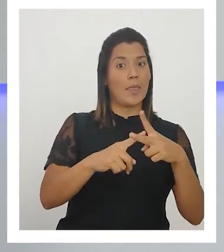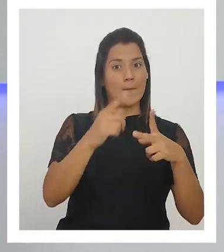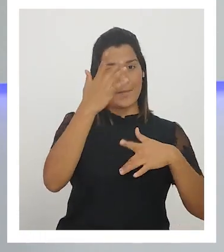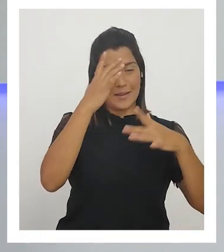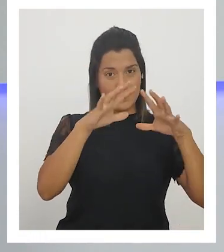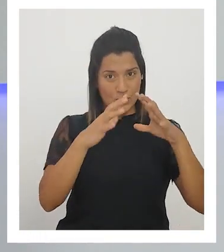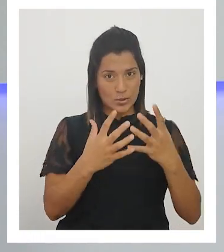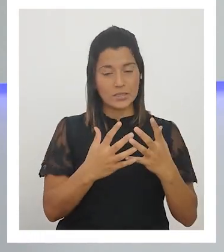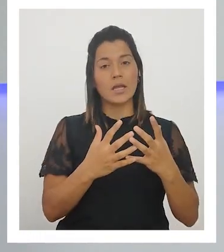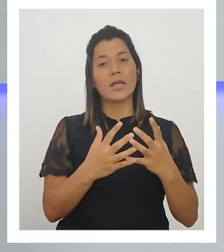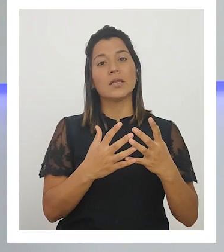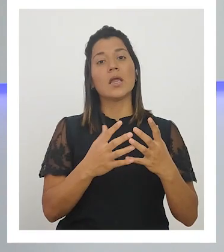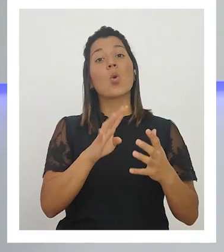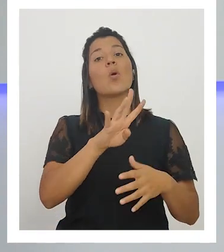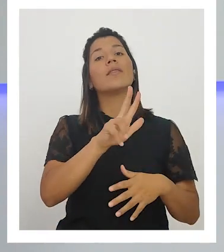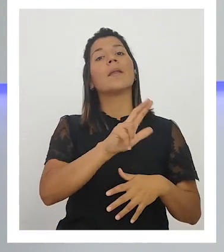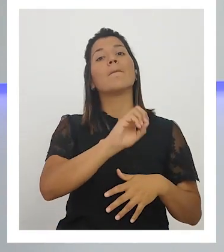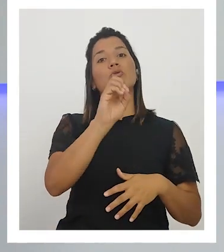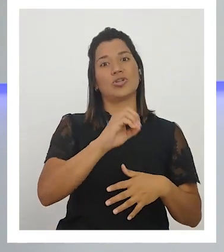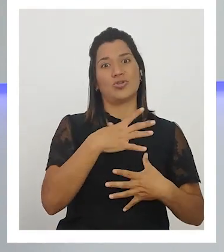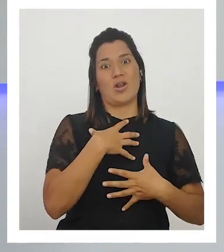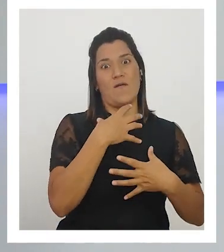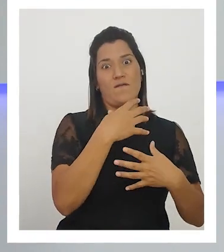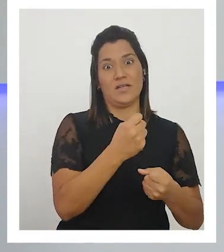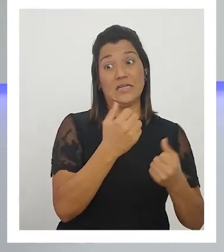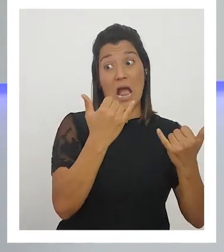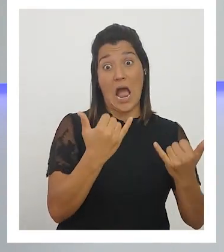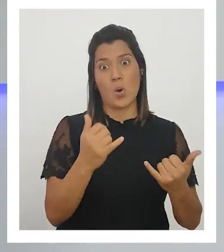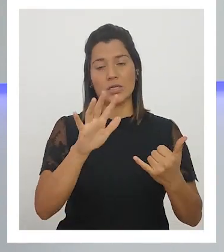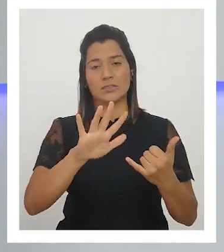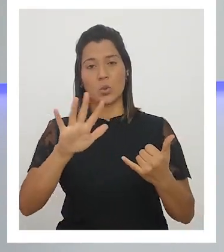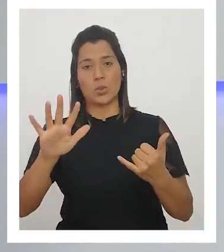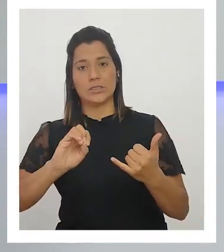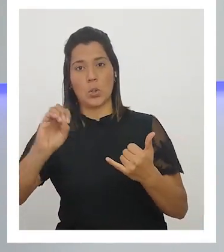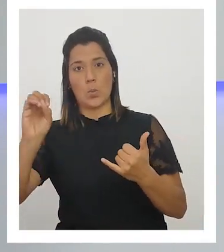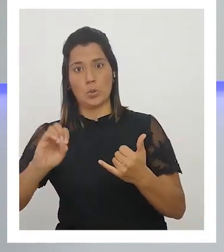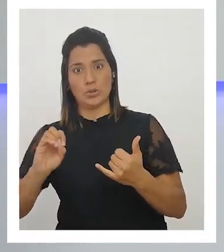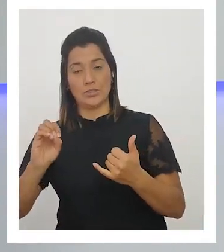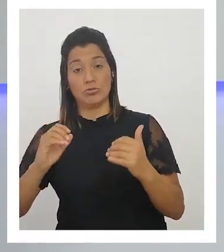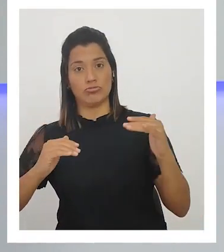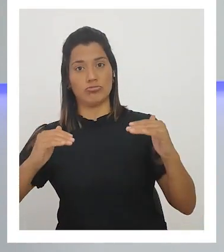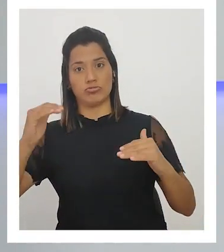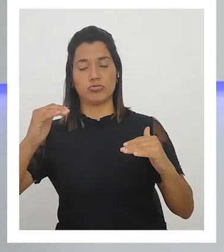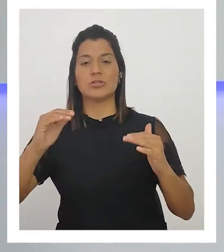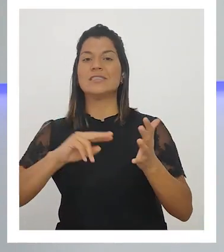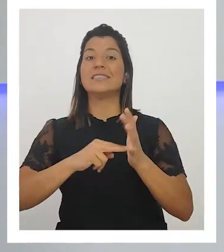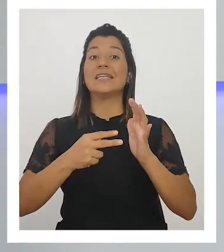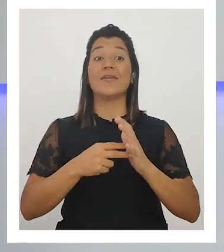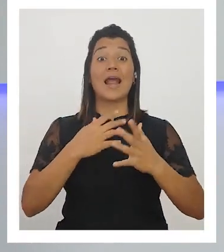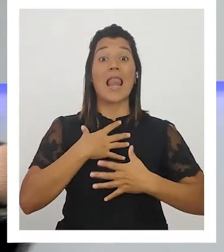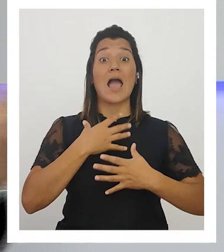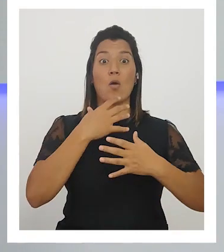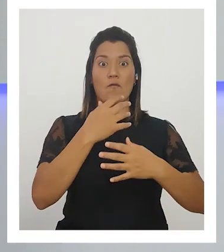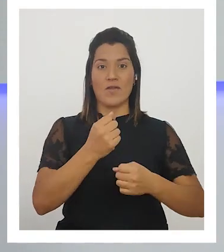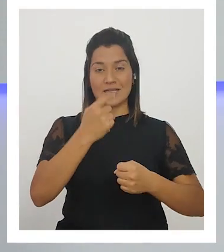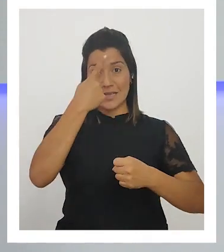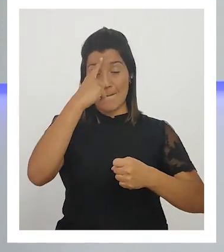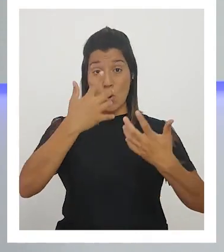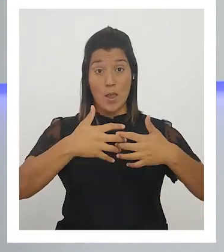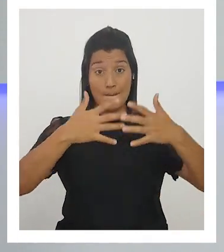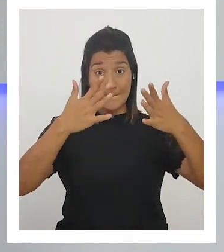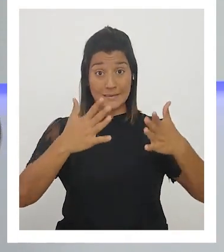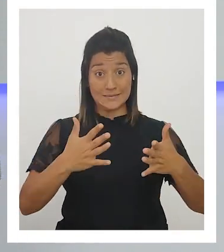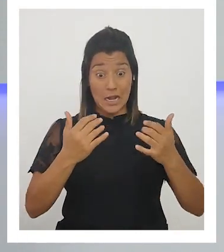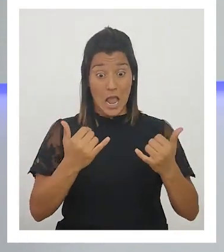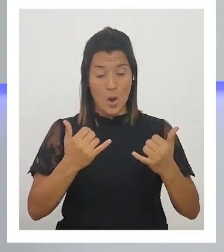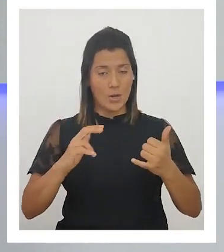O sea, hoy la confianza del sector productivo en la economía del país de cara al tercer trimestre, que ya empezamos,